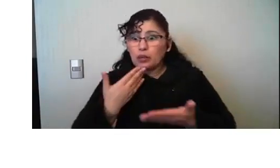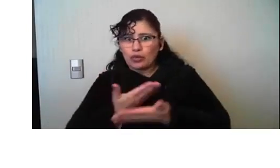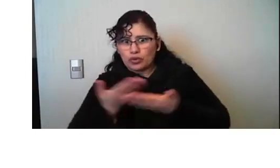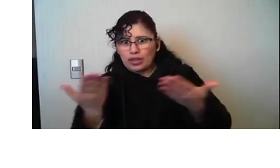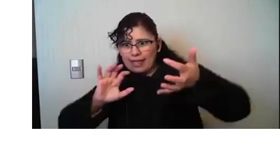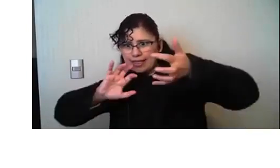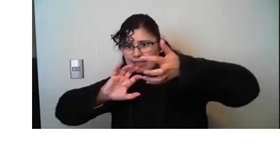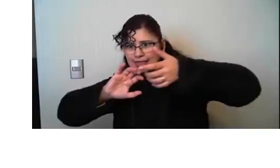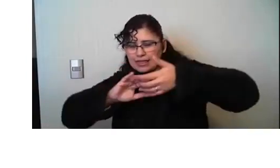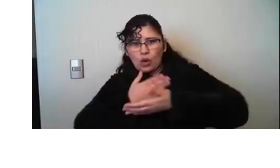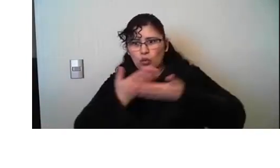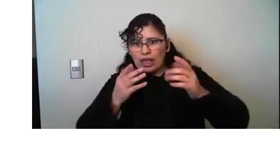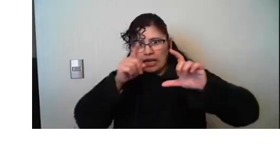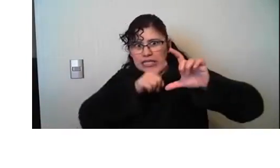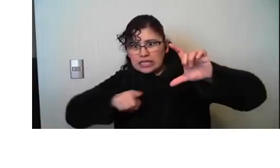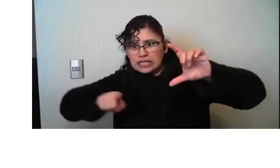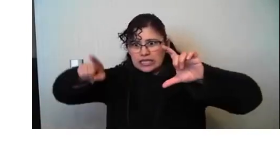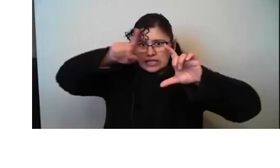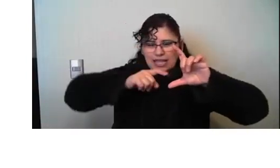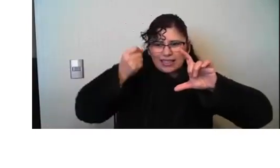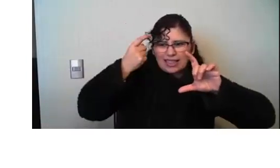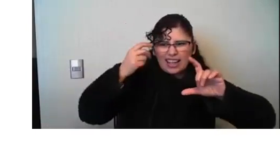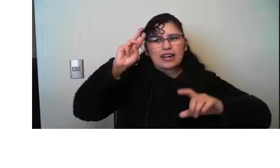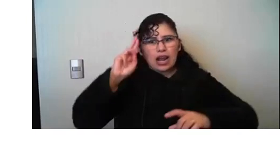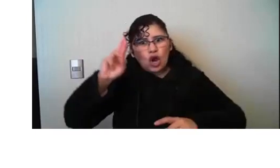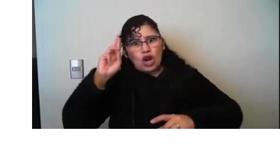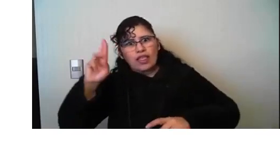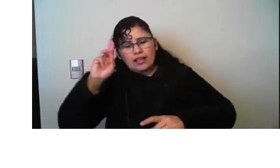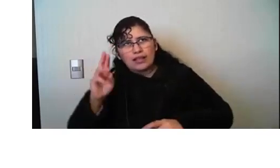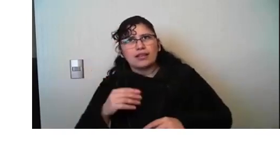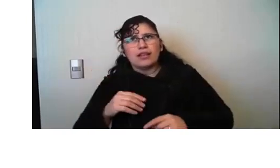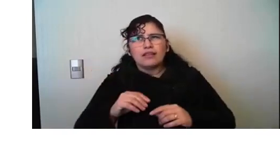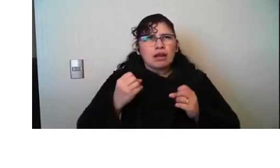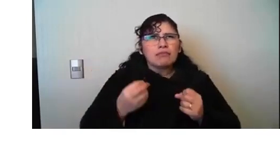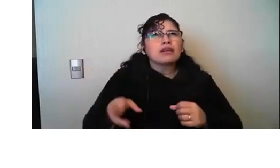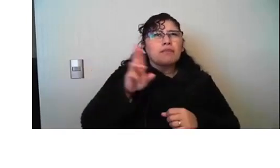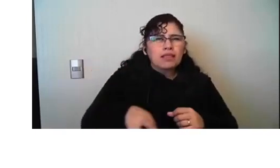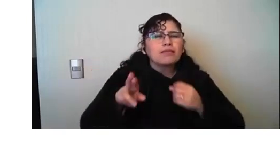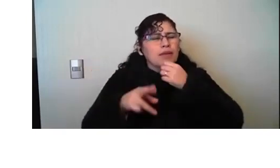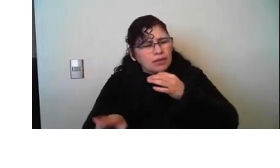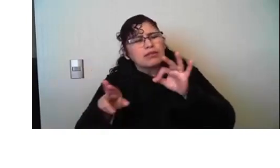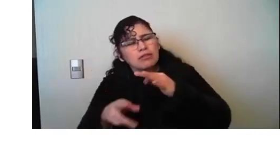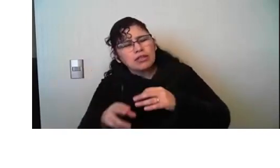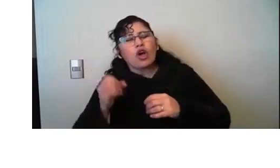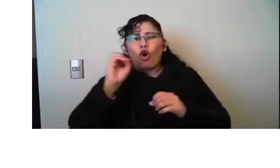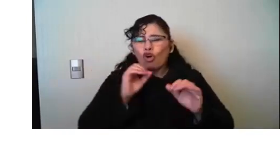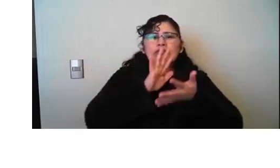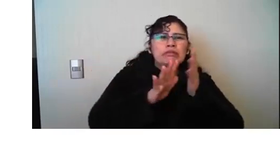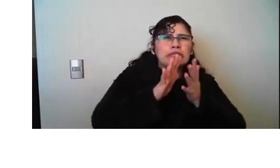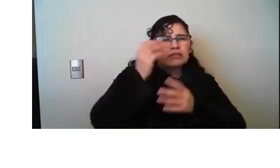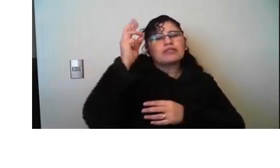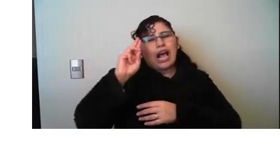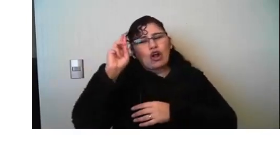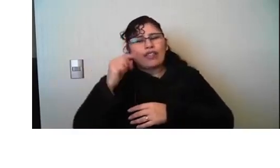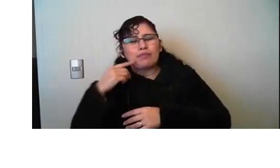médula espinal tienen que ir recordándola siempre para que integren esta información a estos elementos.